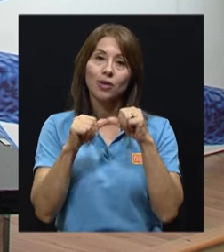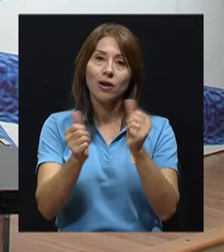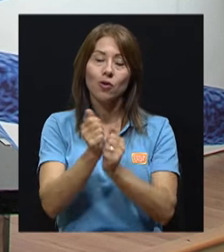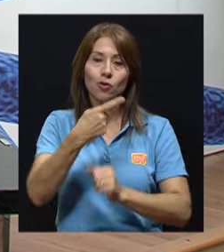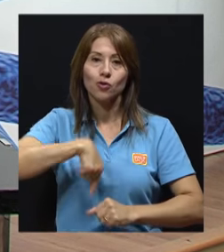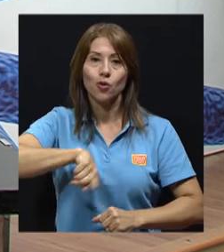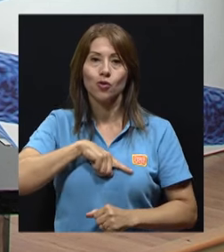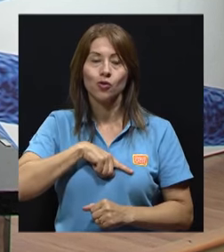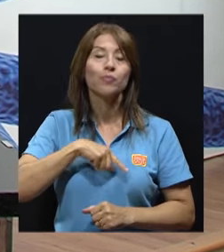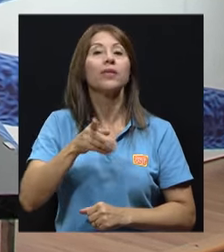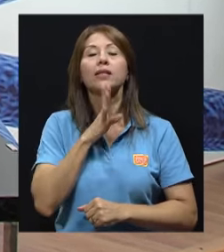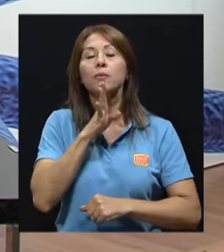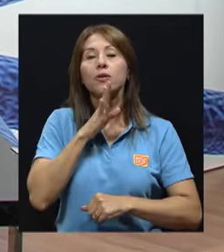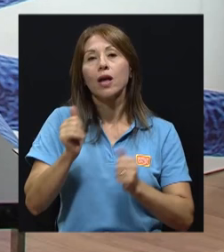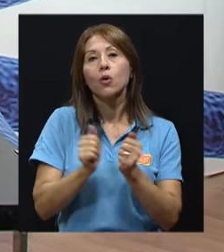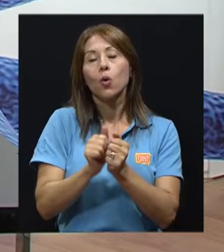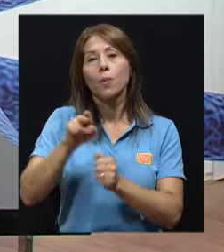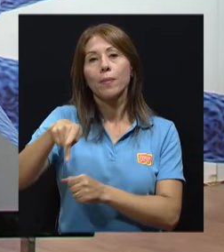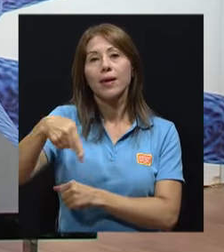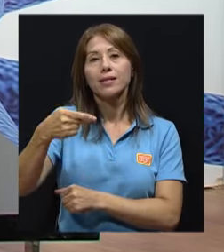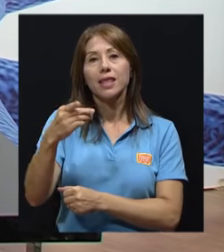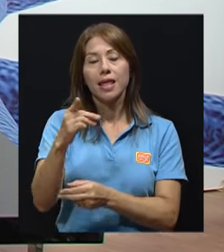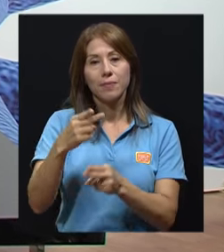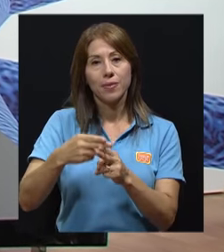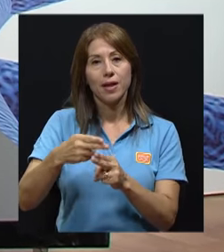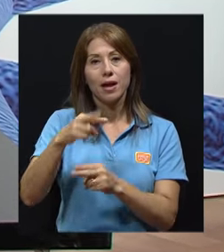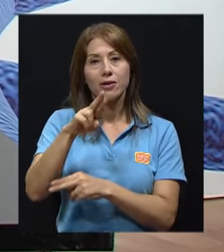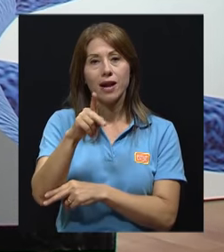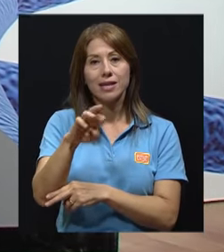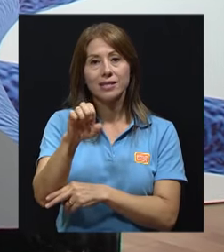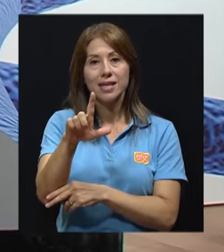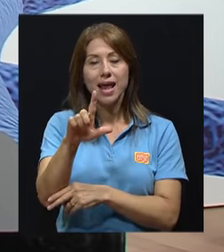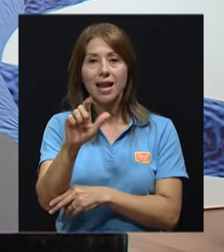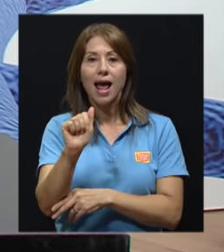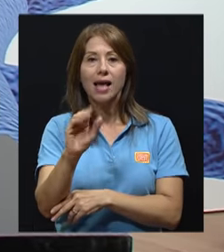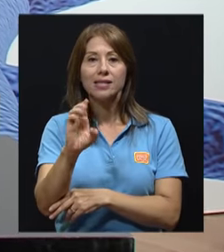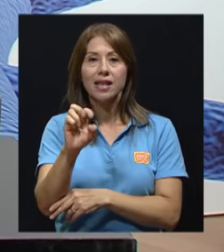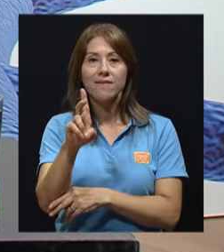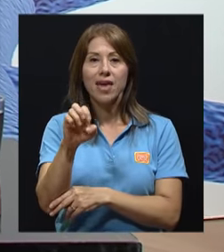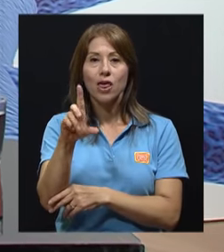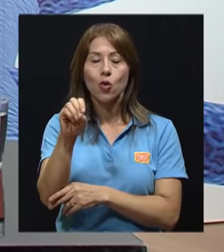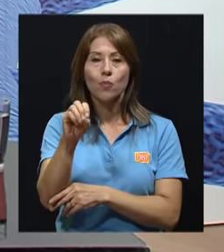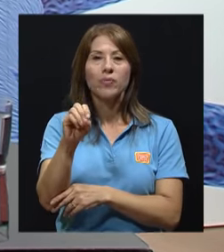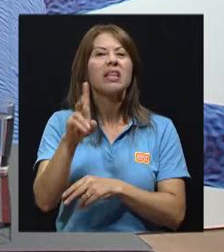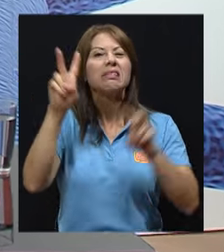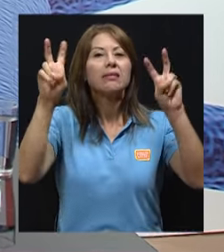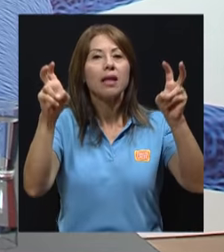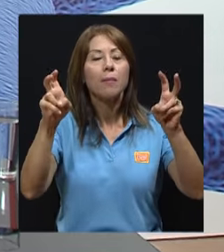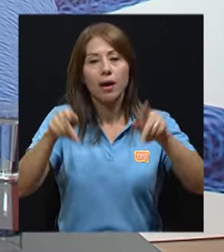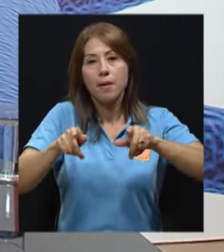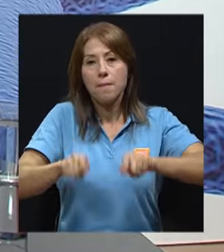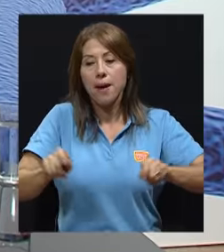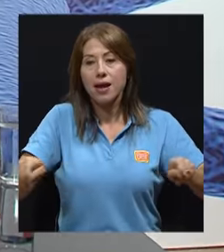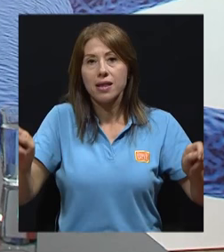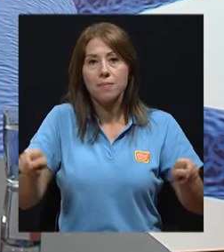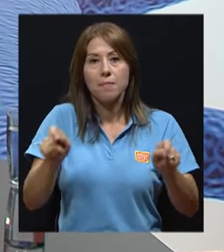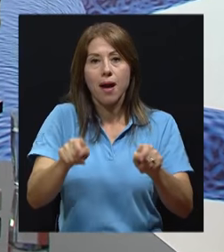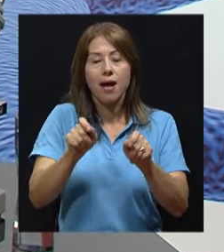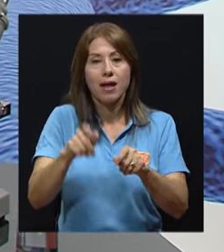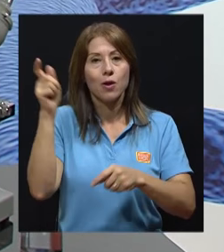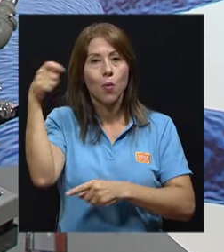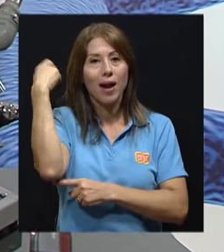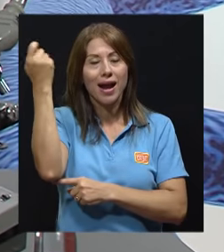Gracias por continuar con nosotros estamos hablando con el doctor raciel Acevedo sobre la Marimba en guanacaste